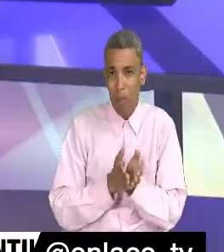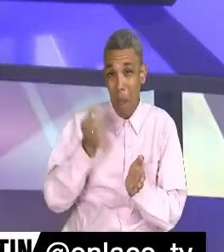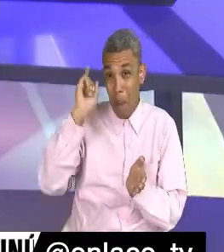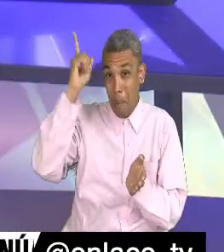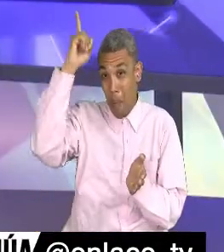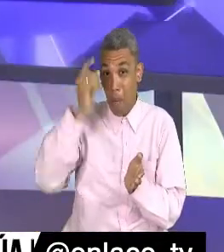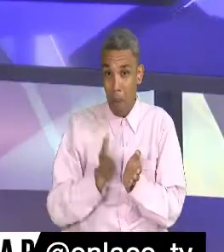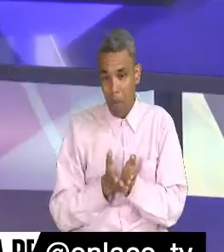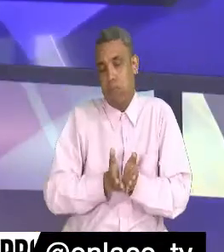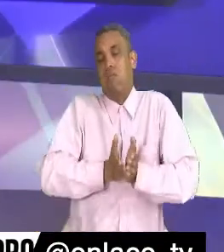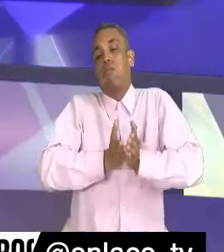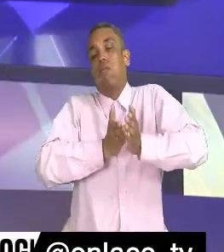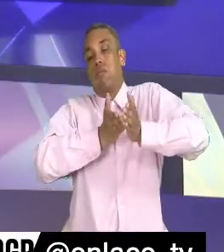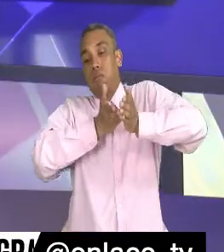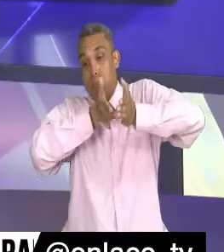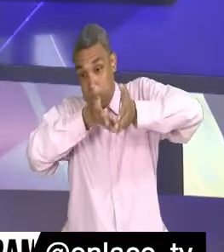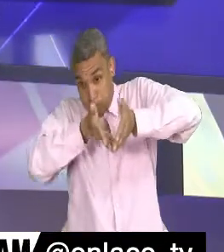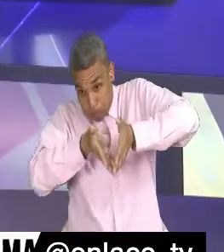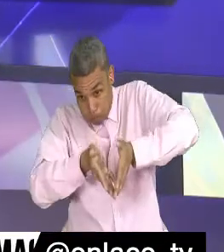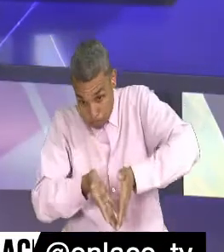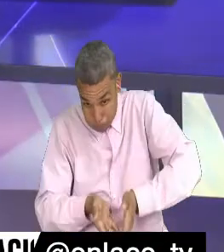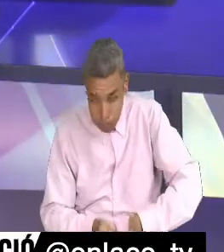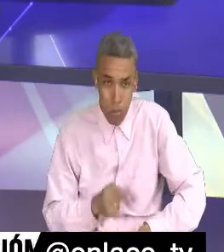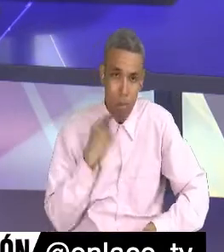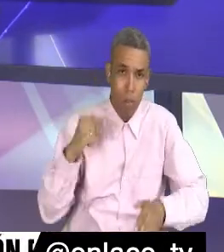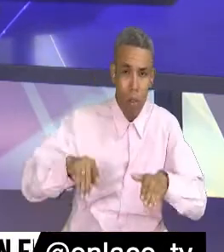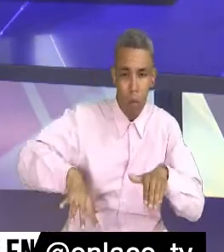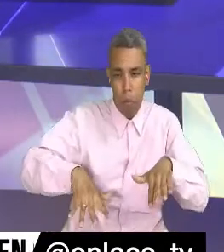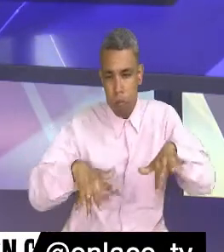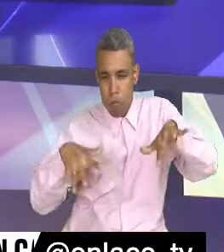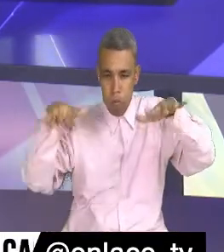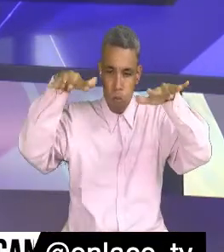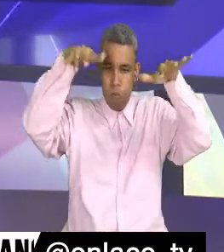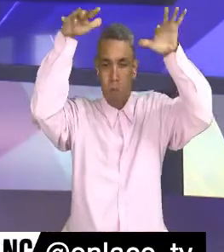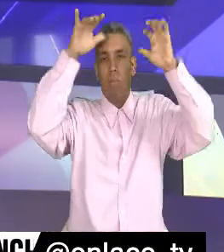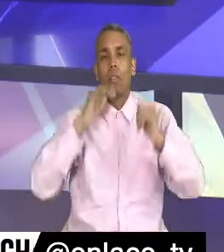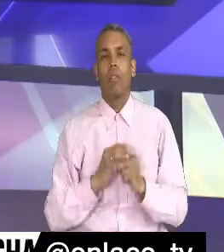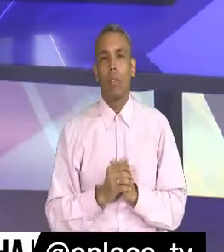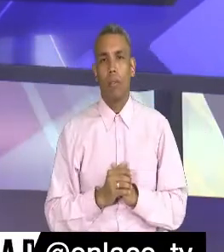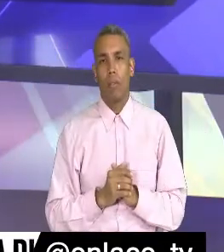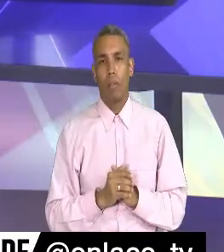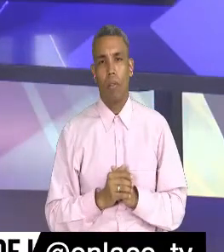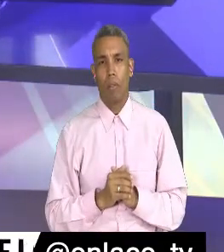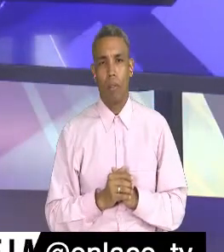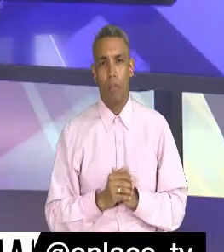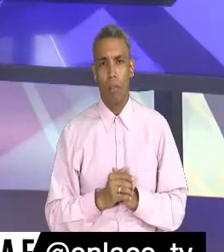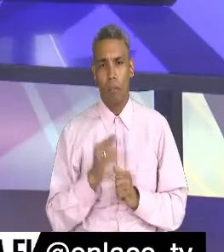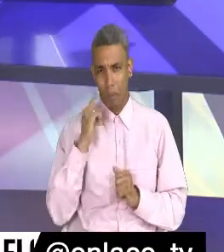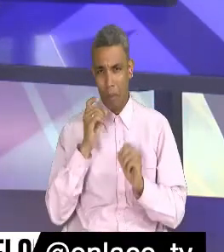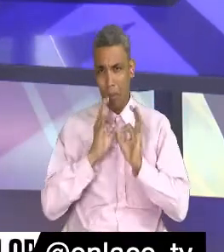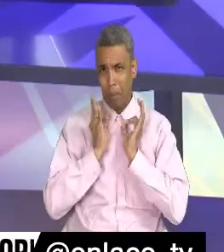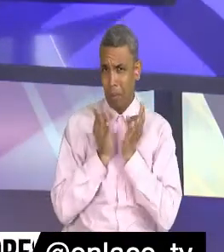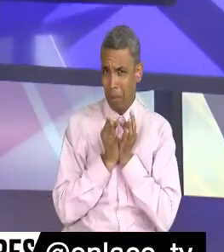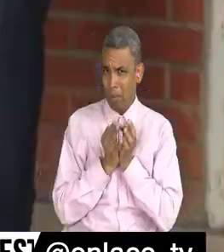Los familiares de las víctimas recordaron a sus seres queridos, aseguraron que los hombres no se dedicaban a la pesca de manera